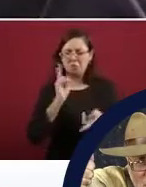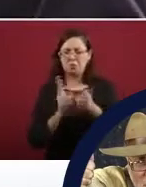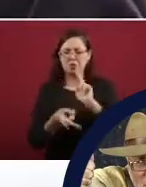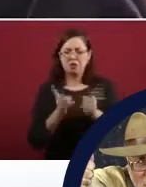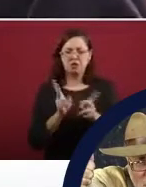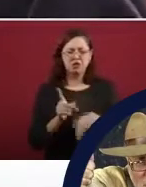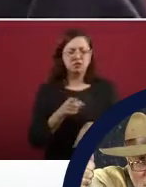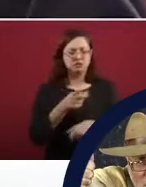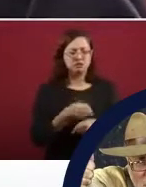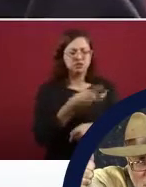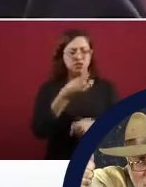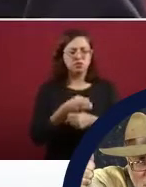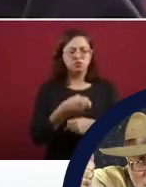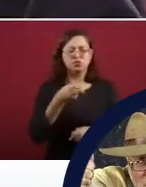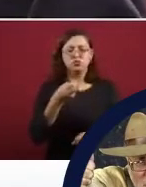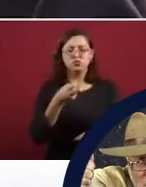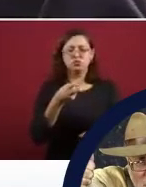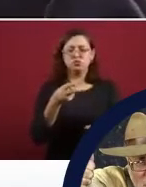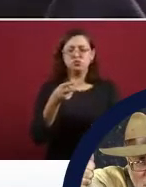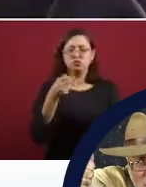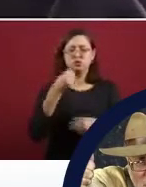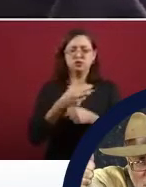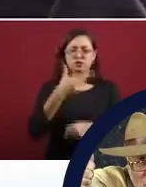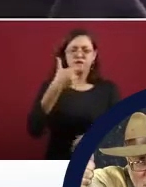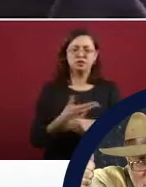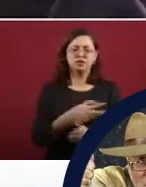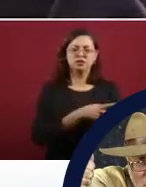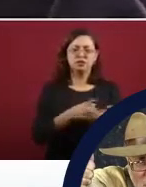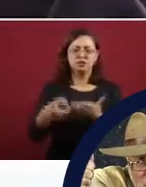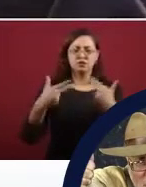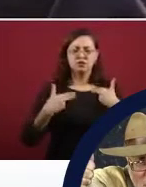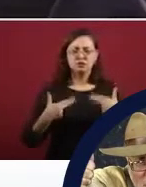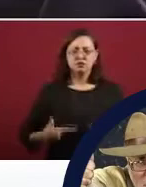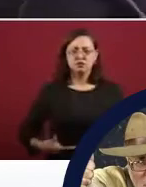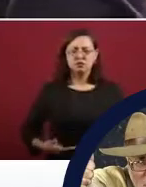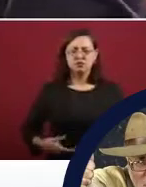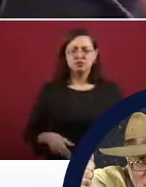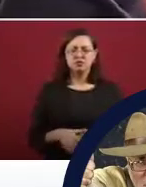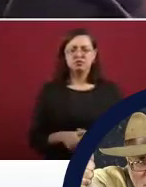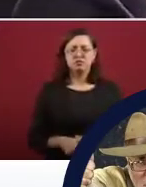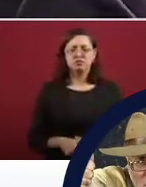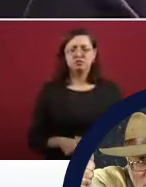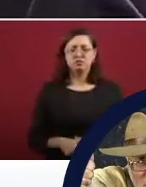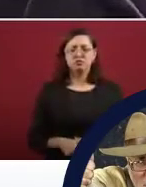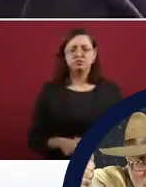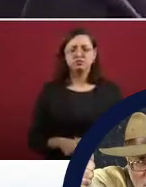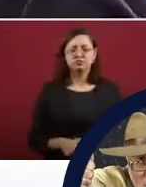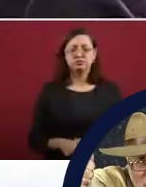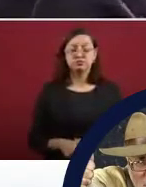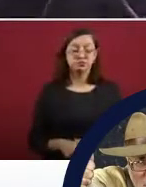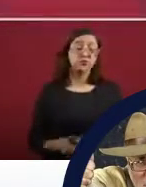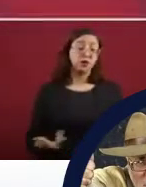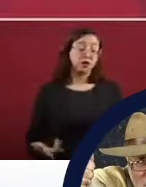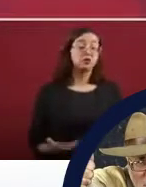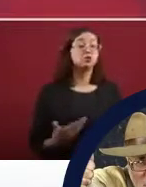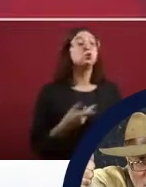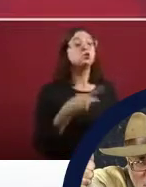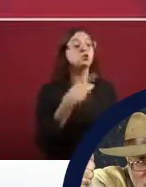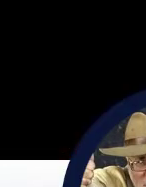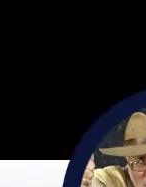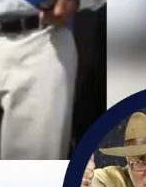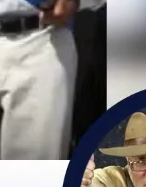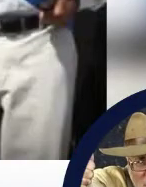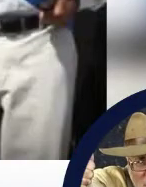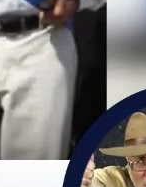¿no? Y con escasos recursos. Ahí están los elementos, más la justicia transicional, que habría que ser la base